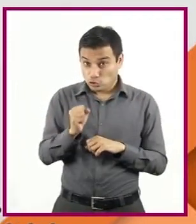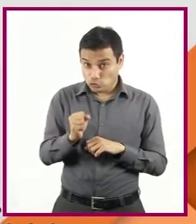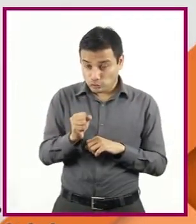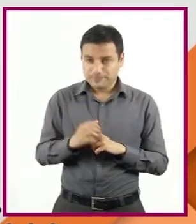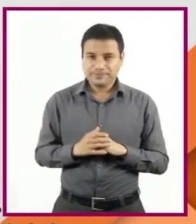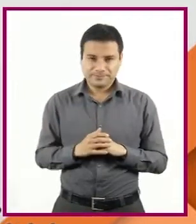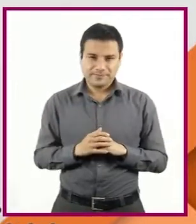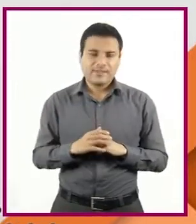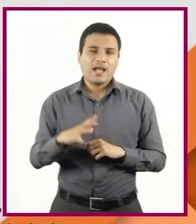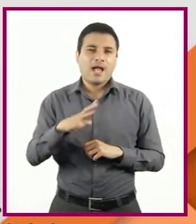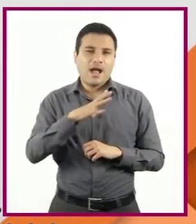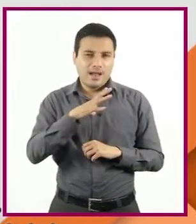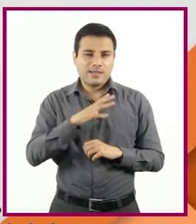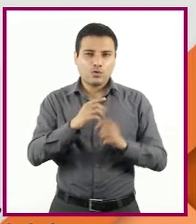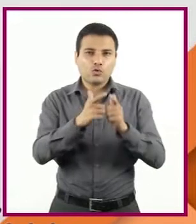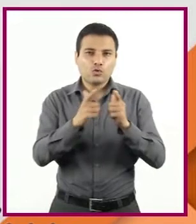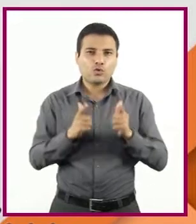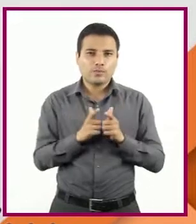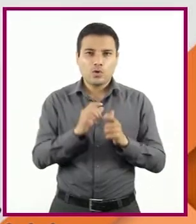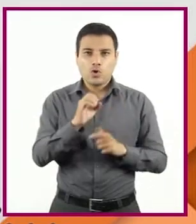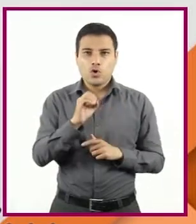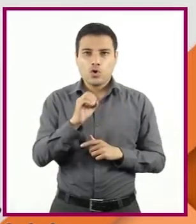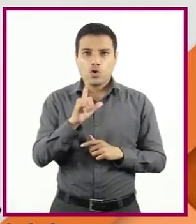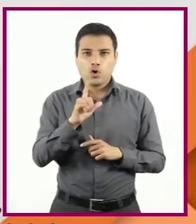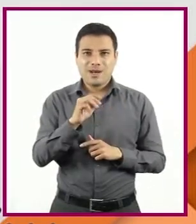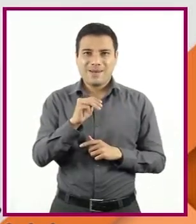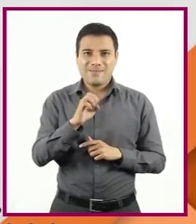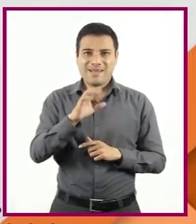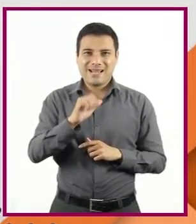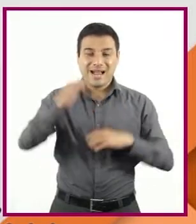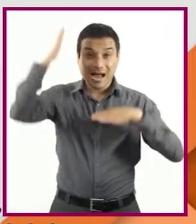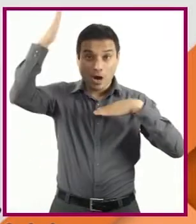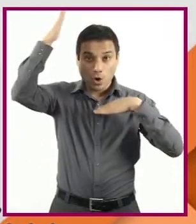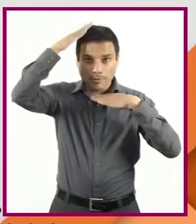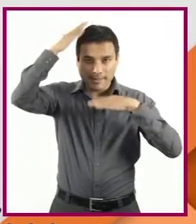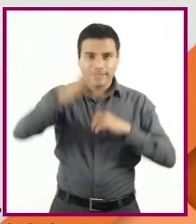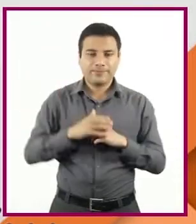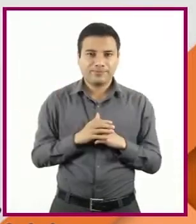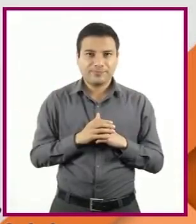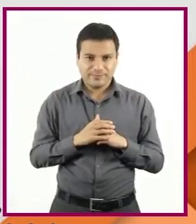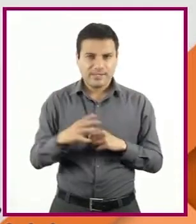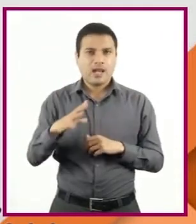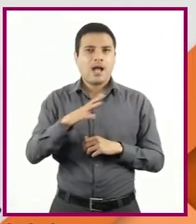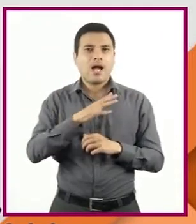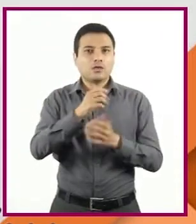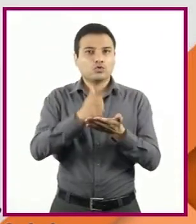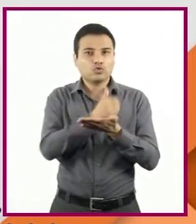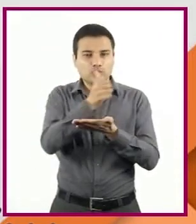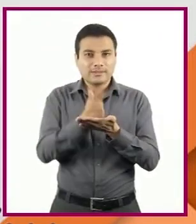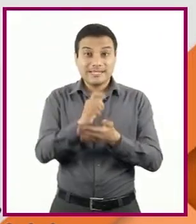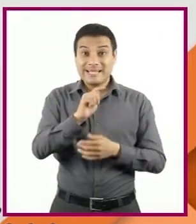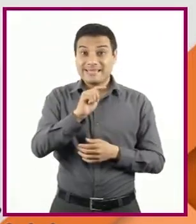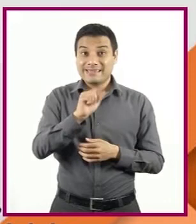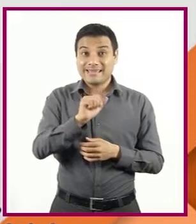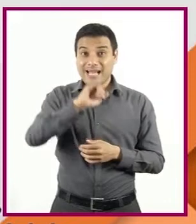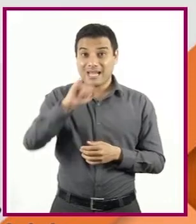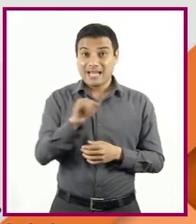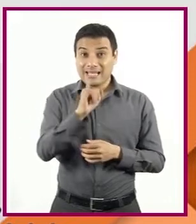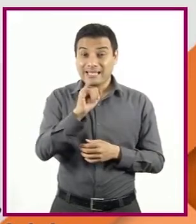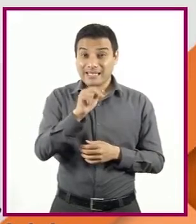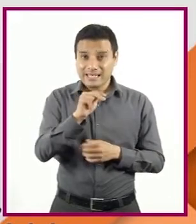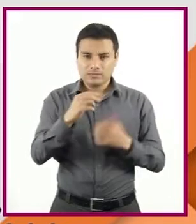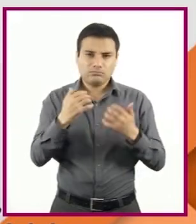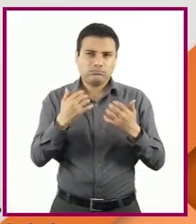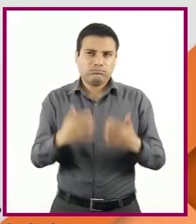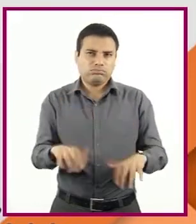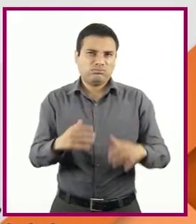cultura olmeca. Más tarde, para el periodo clásico, el Tajín fue uno de los sitios que dan muestra del desarrollo de las culturas